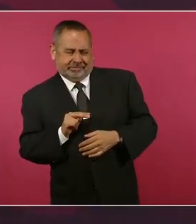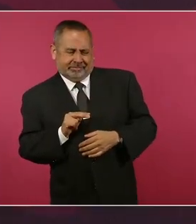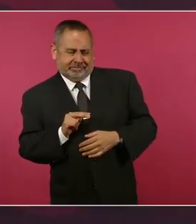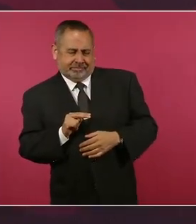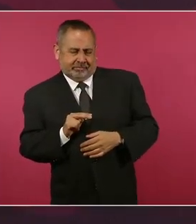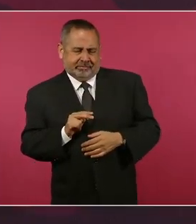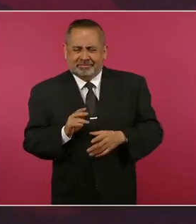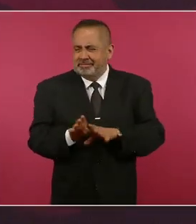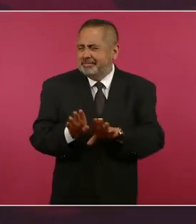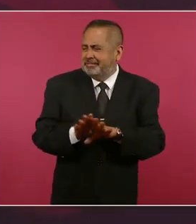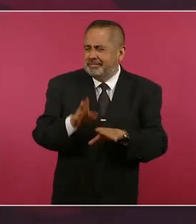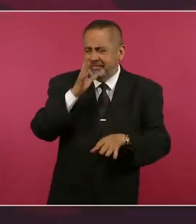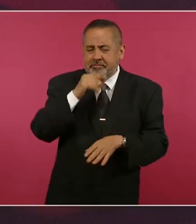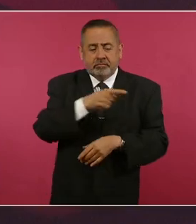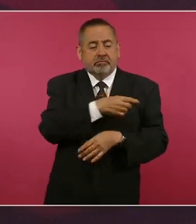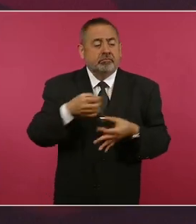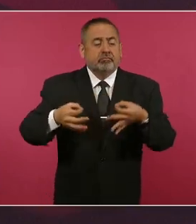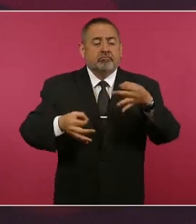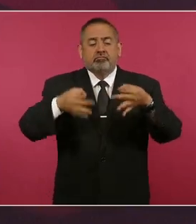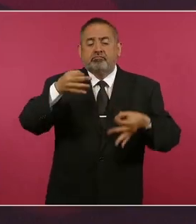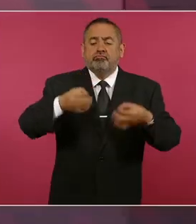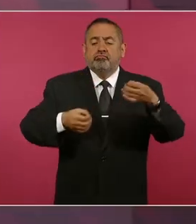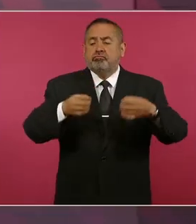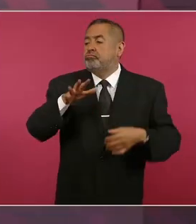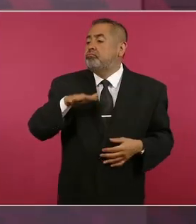impartidor de justicia en un país pobre